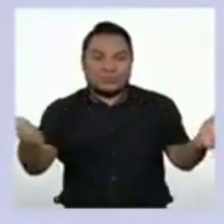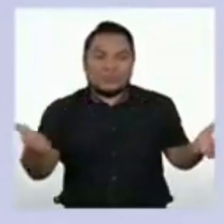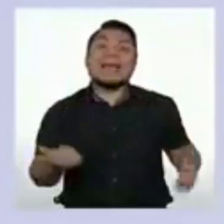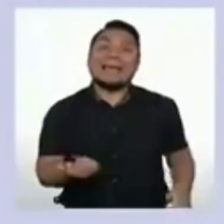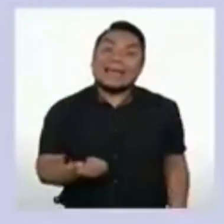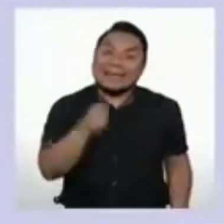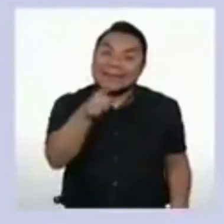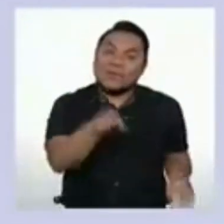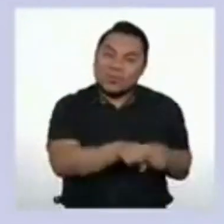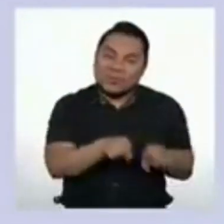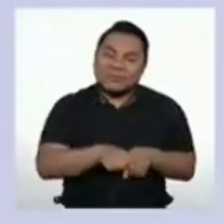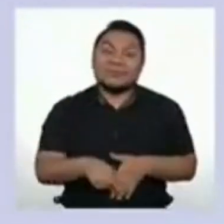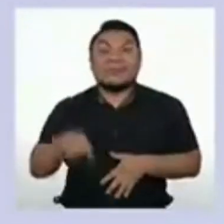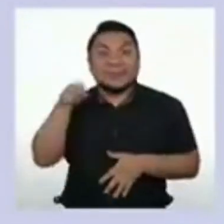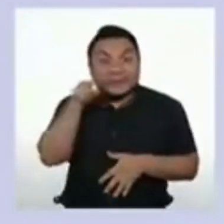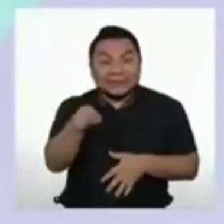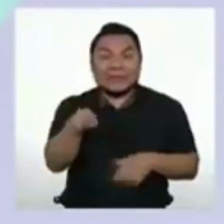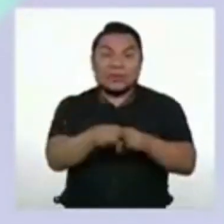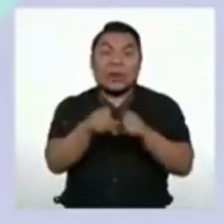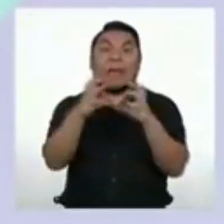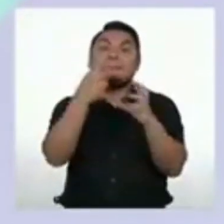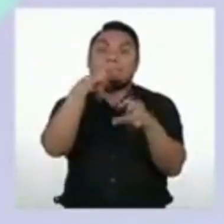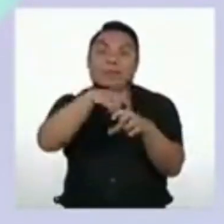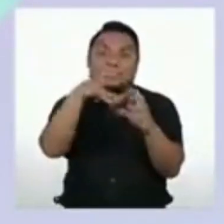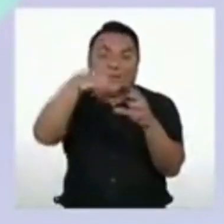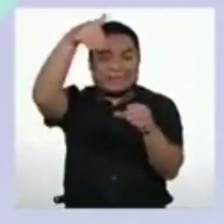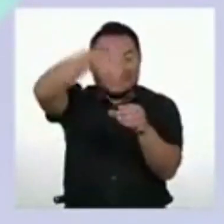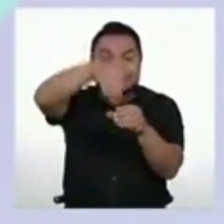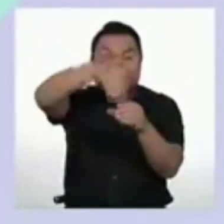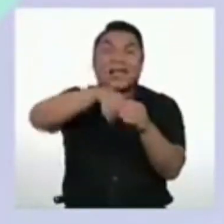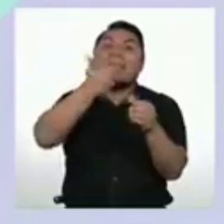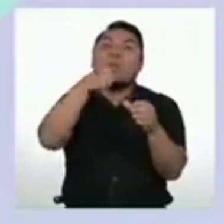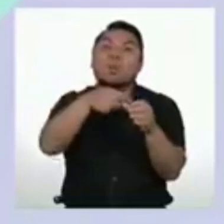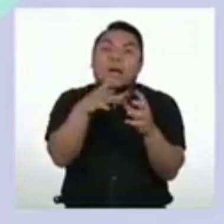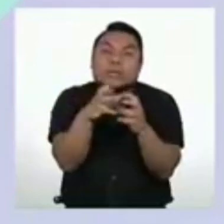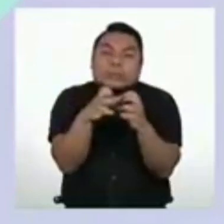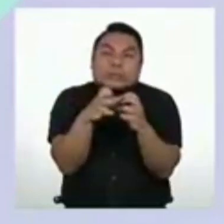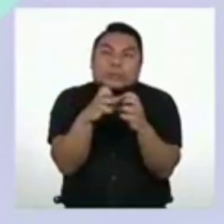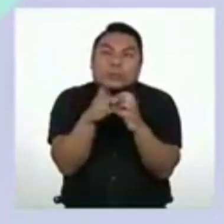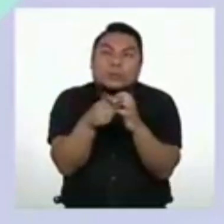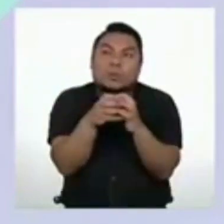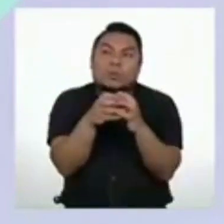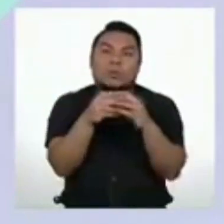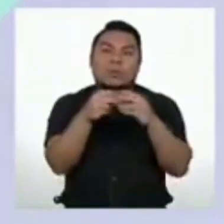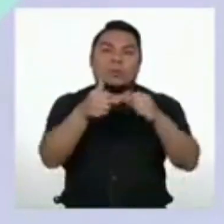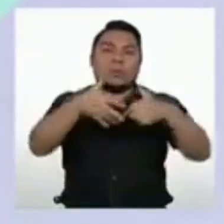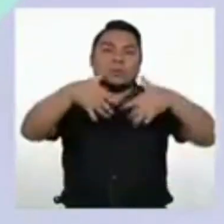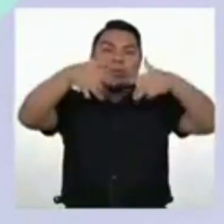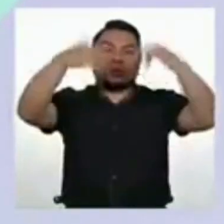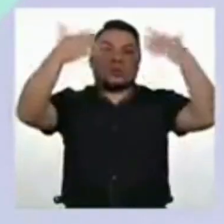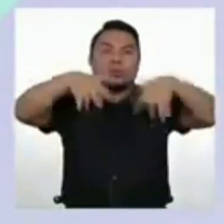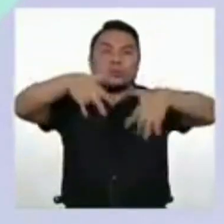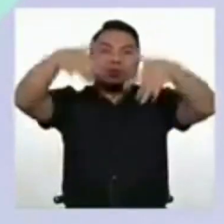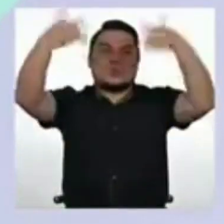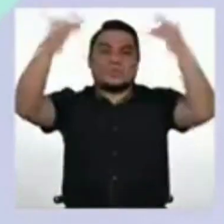mismo. Cuando sucede esto, el agua que estaba dentro de la papa se libera como vapor de agua. En